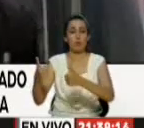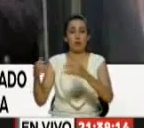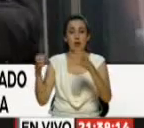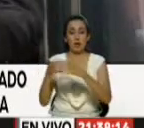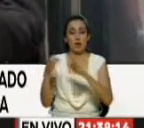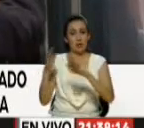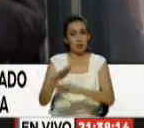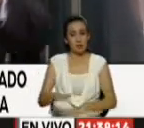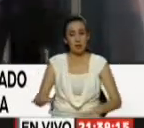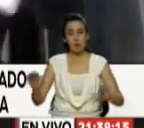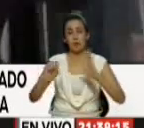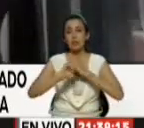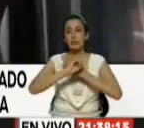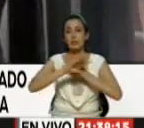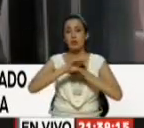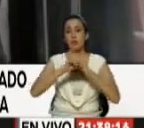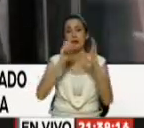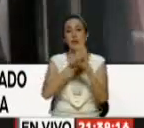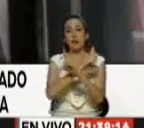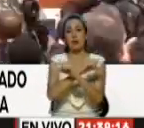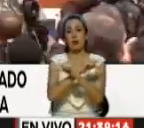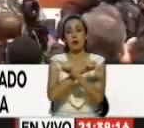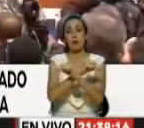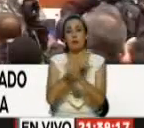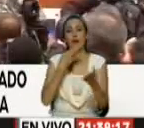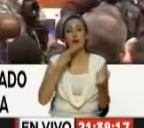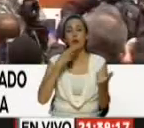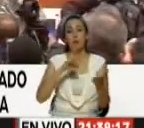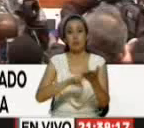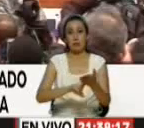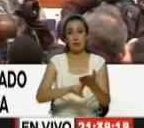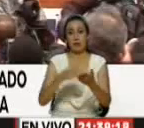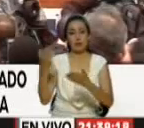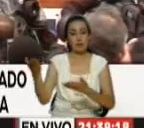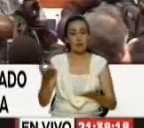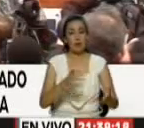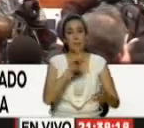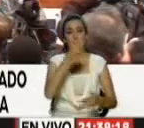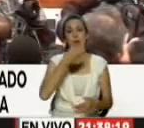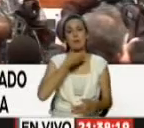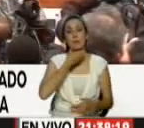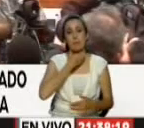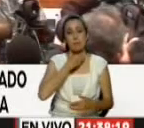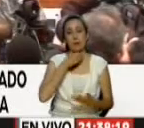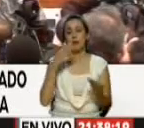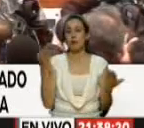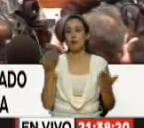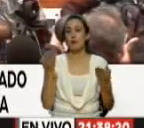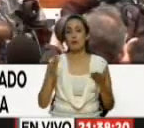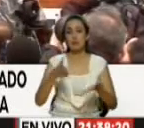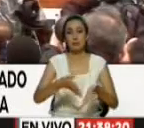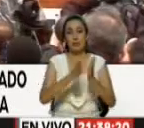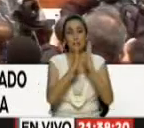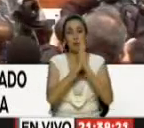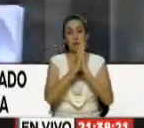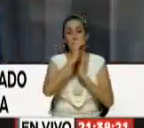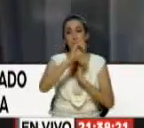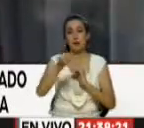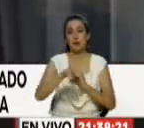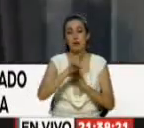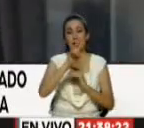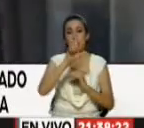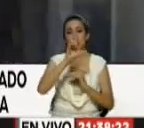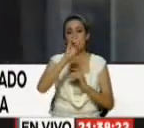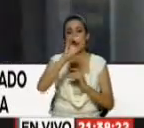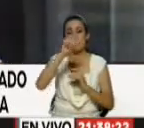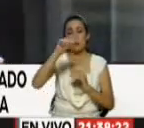de Inteligencia publicó en su cuenta de Twitter una carta emitida el 1 de agosto que se solicita a Assange una entrevista